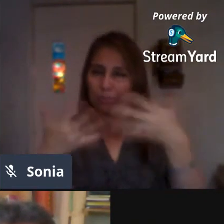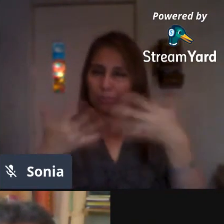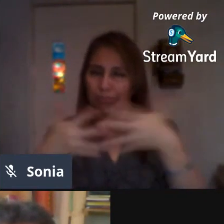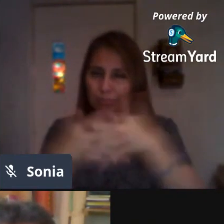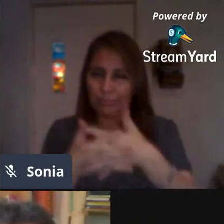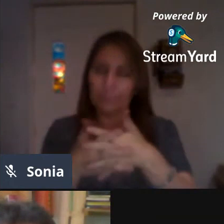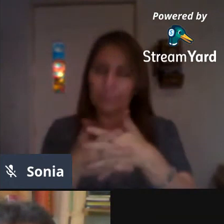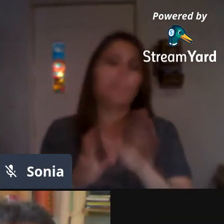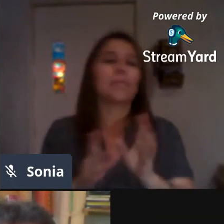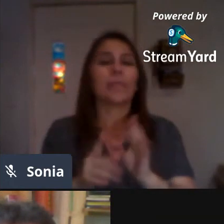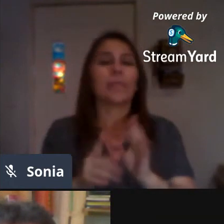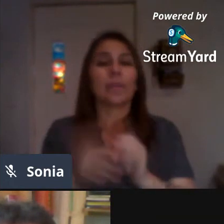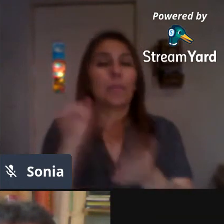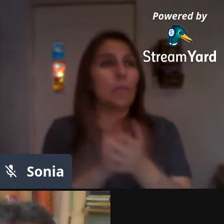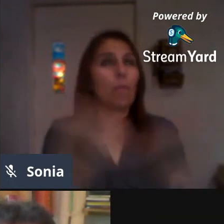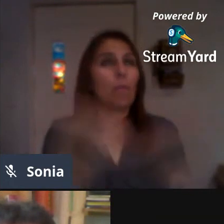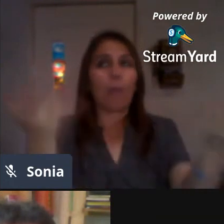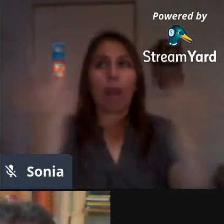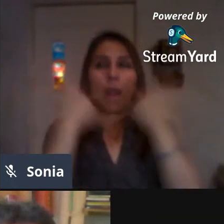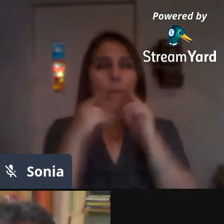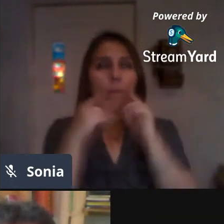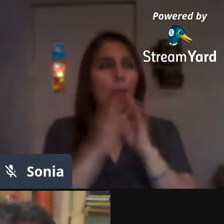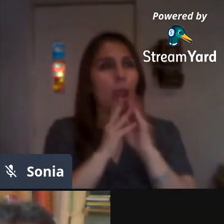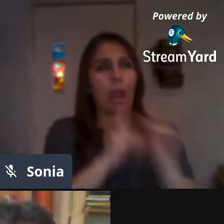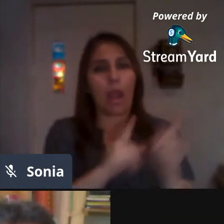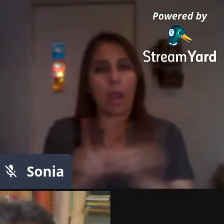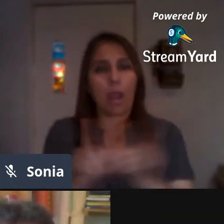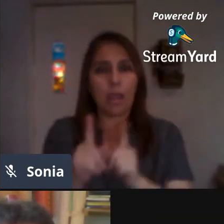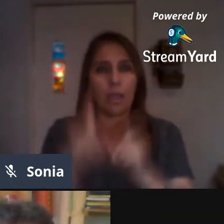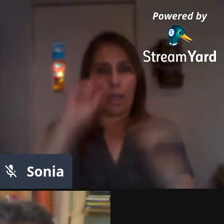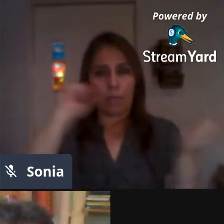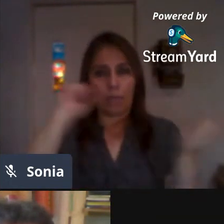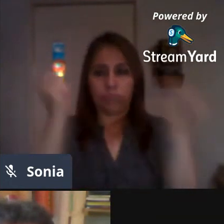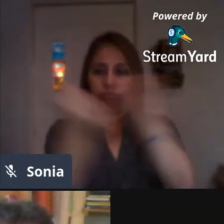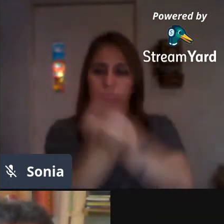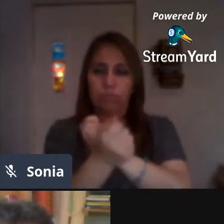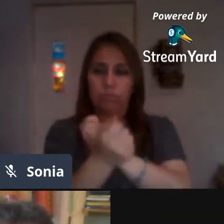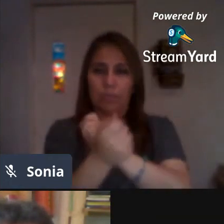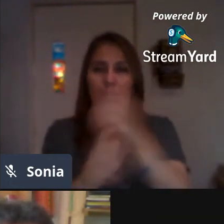para transformarla en un texto yo añadí nos escuchas